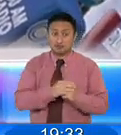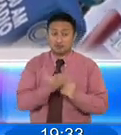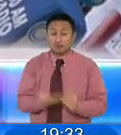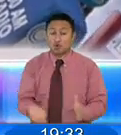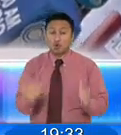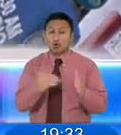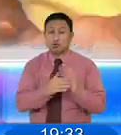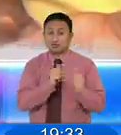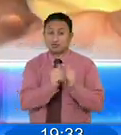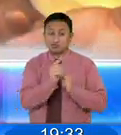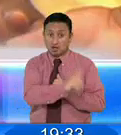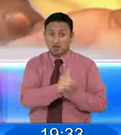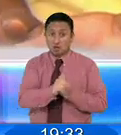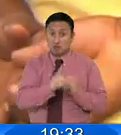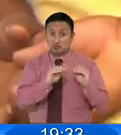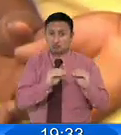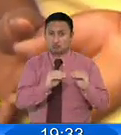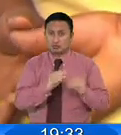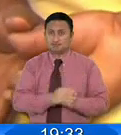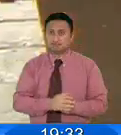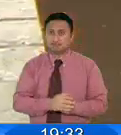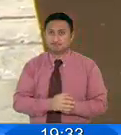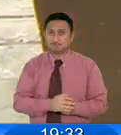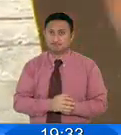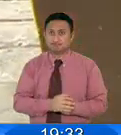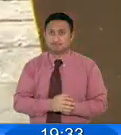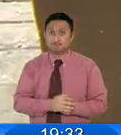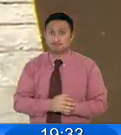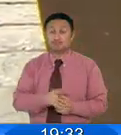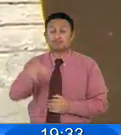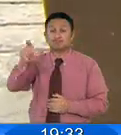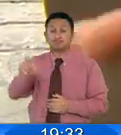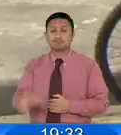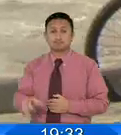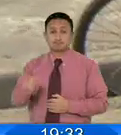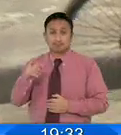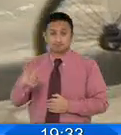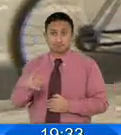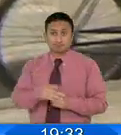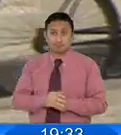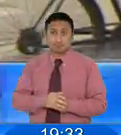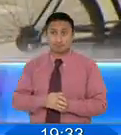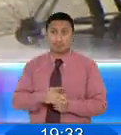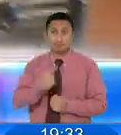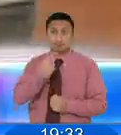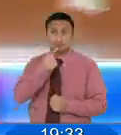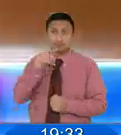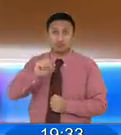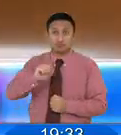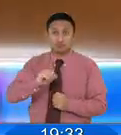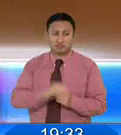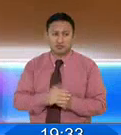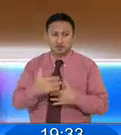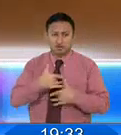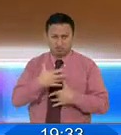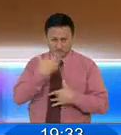gente. A pesar de la situación, el principal afectado dio a conocer que no guarda